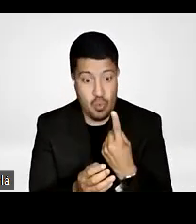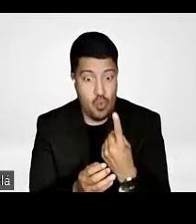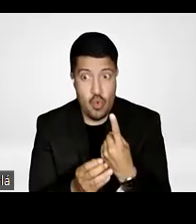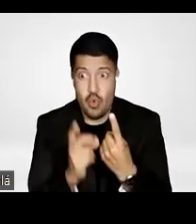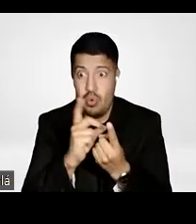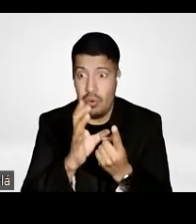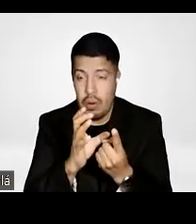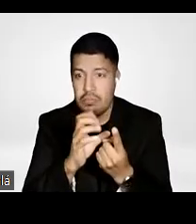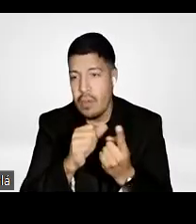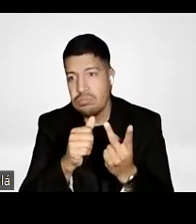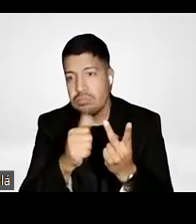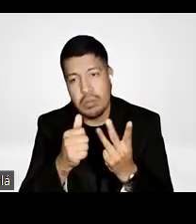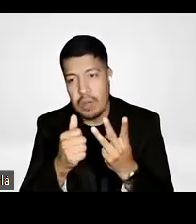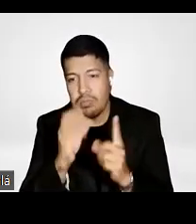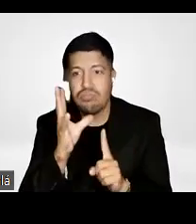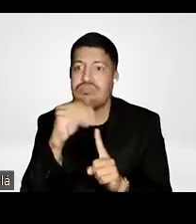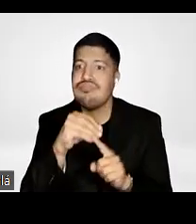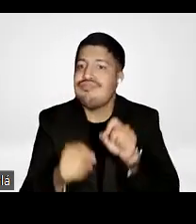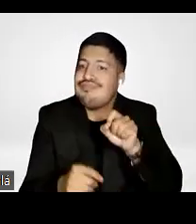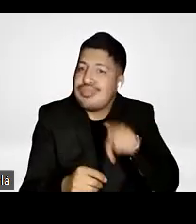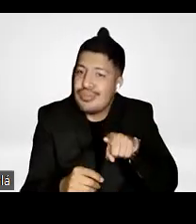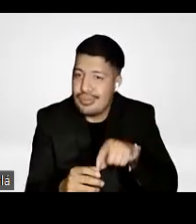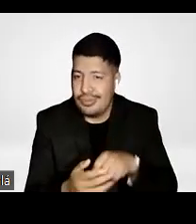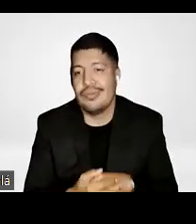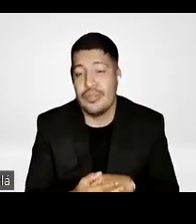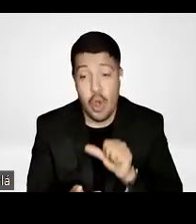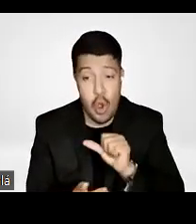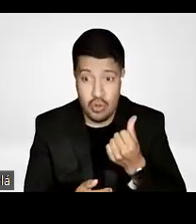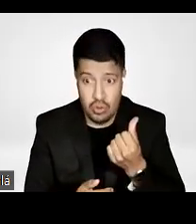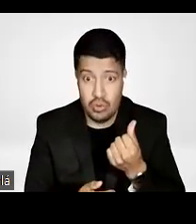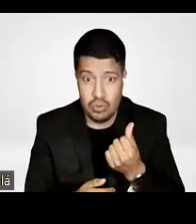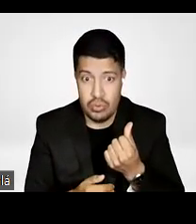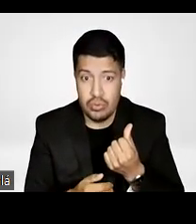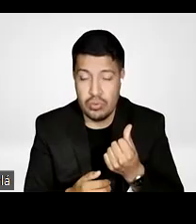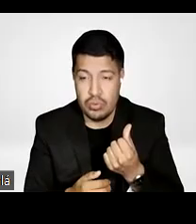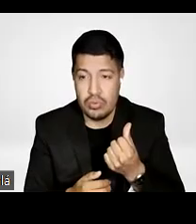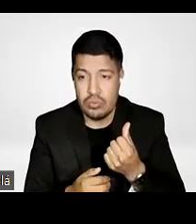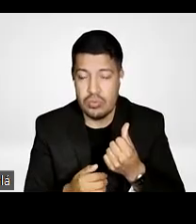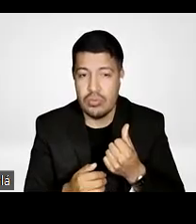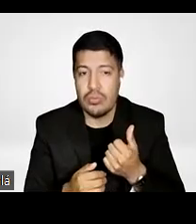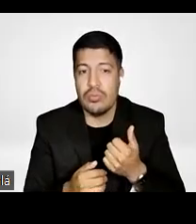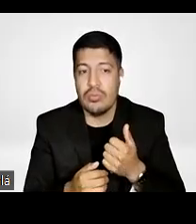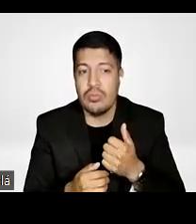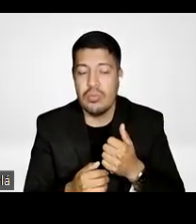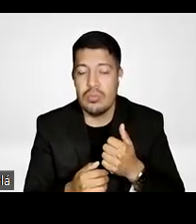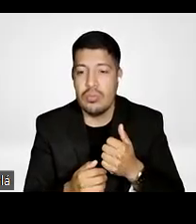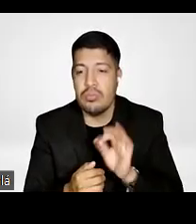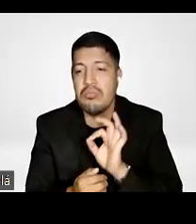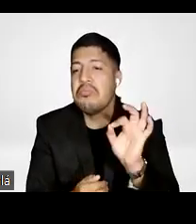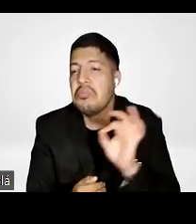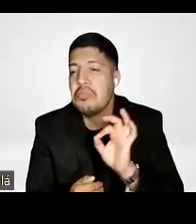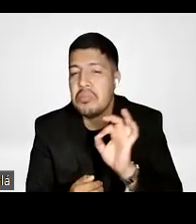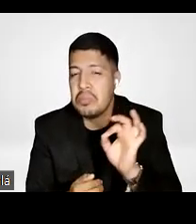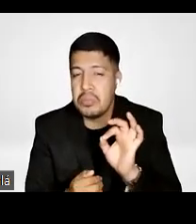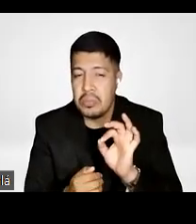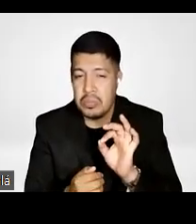pensar en otras alteraciones de menor severidad que también muestran sus primeras manifestaciones en estas